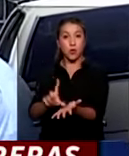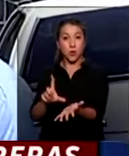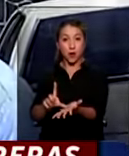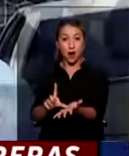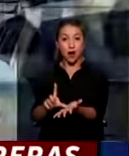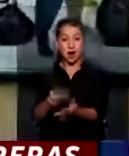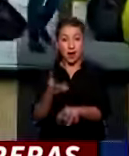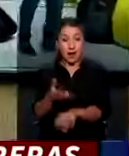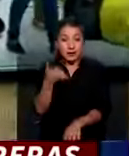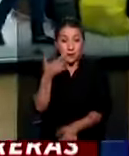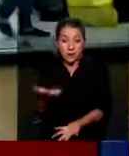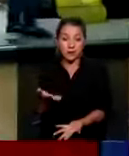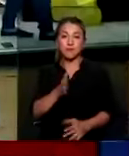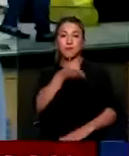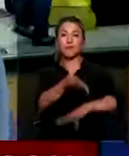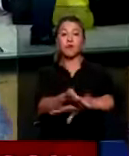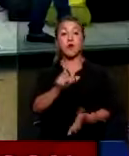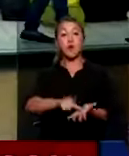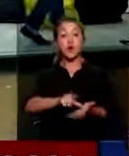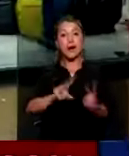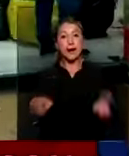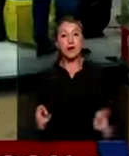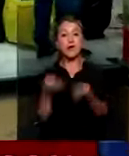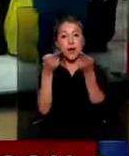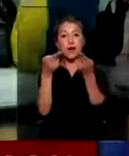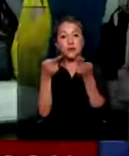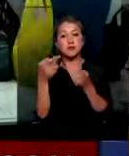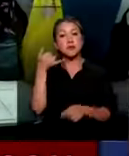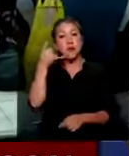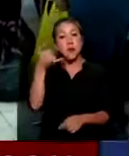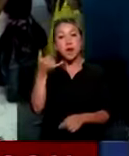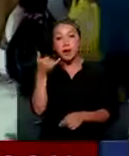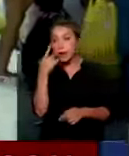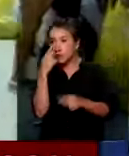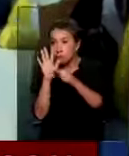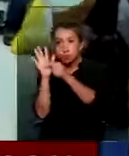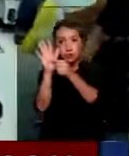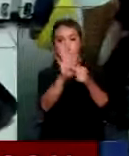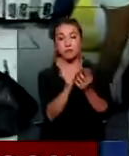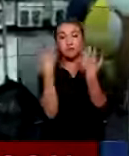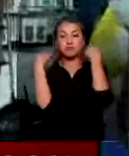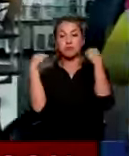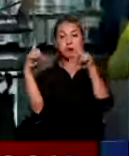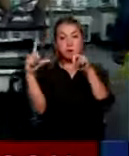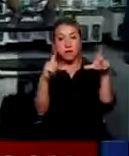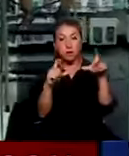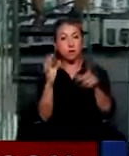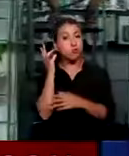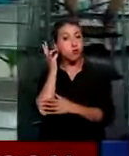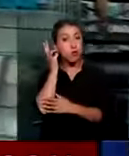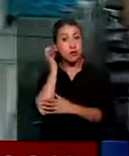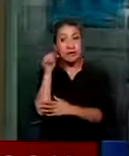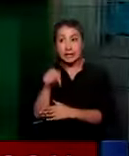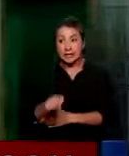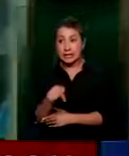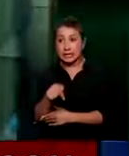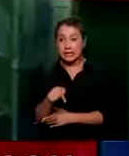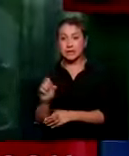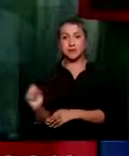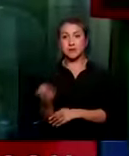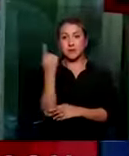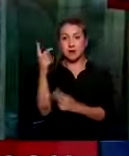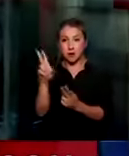se encontraba. Llegamos al local donde fue recuperado el dispositivo y mostramos a los encargados la fotografía de la mujer. Esta fue